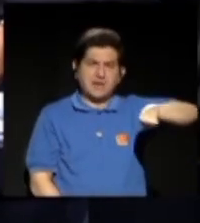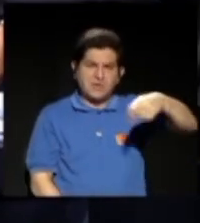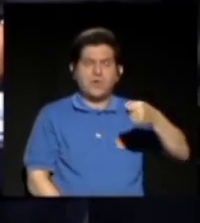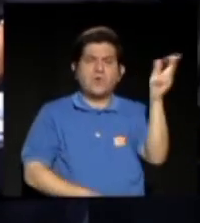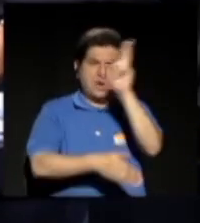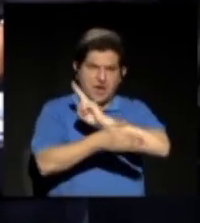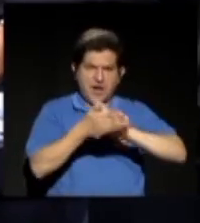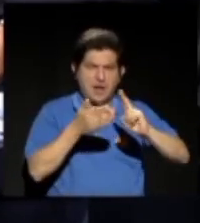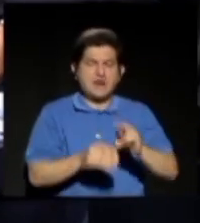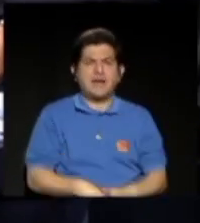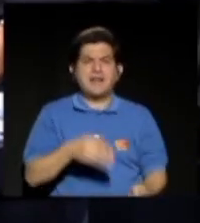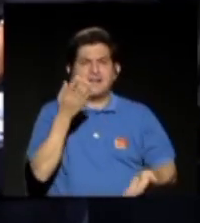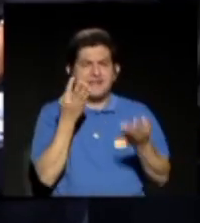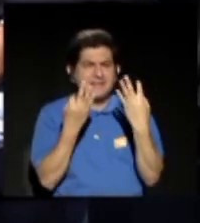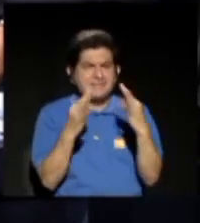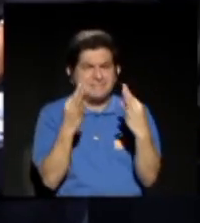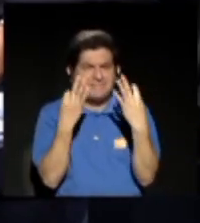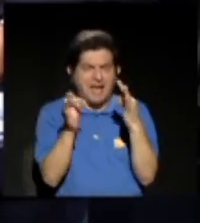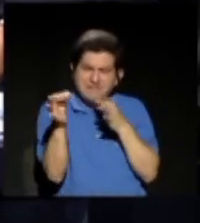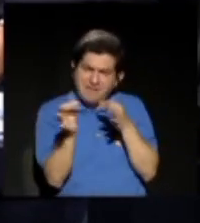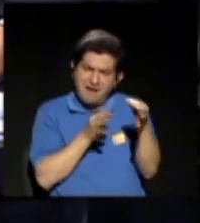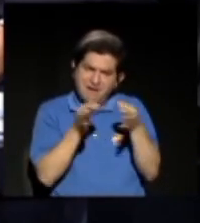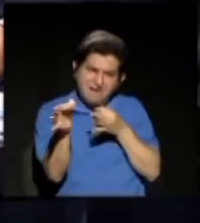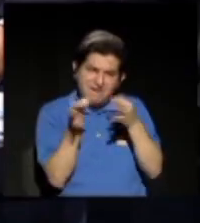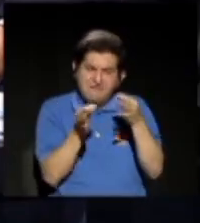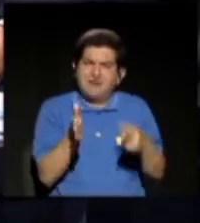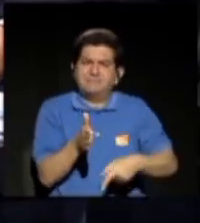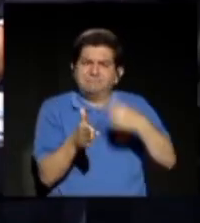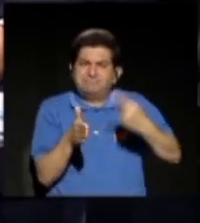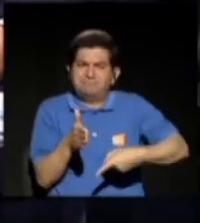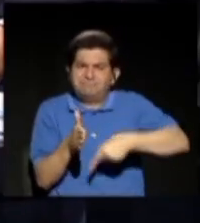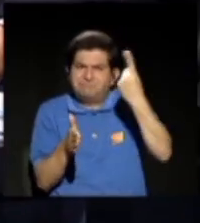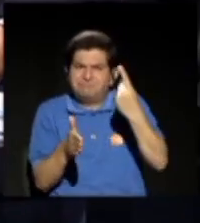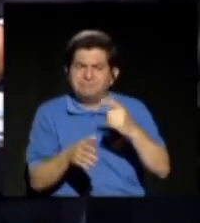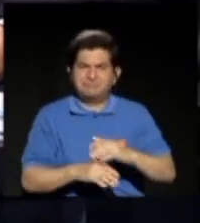universitario el hacer un poquito de explicación, porque a veces